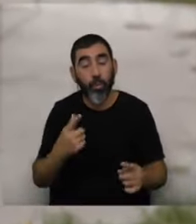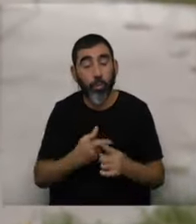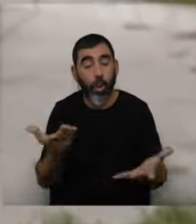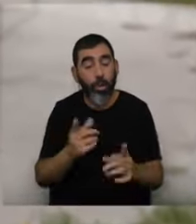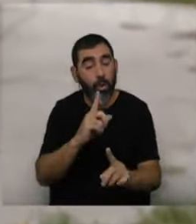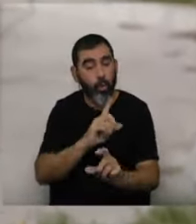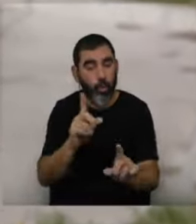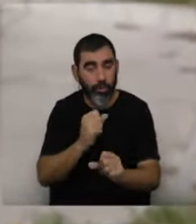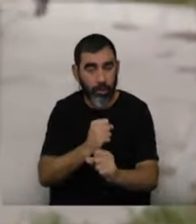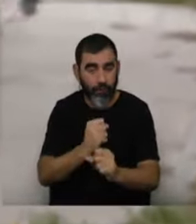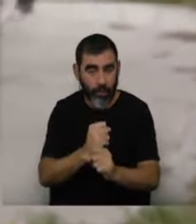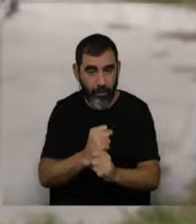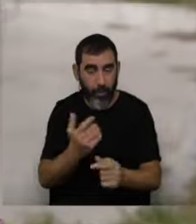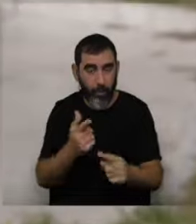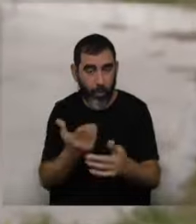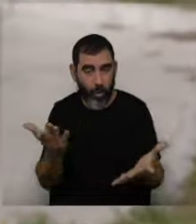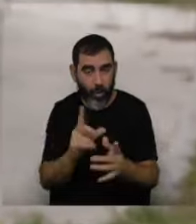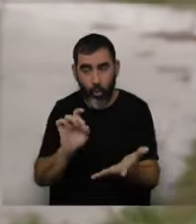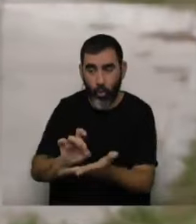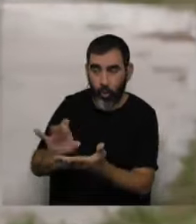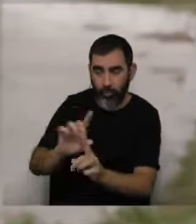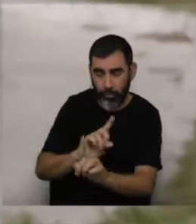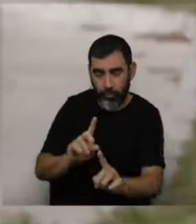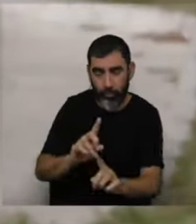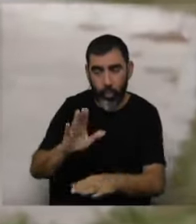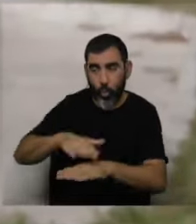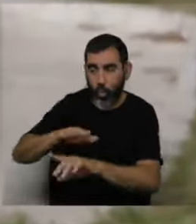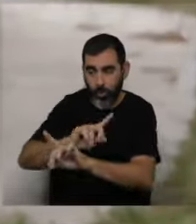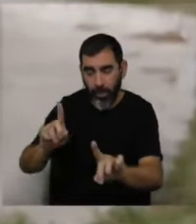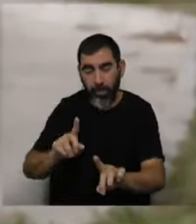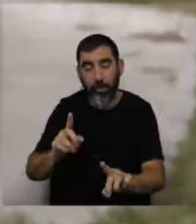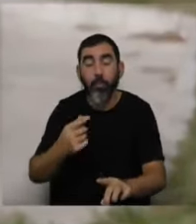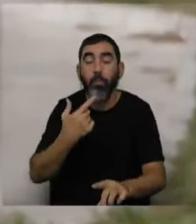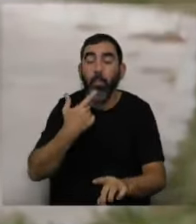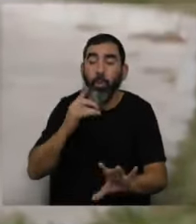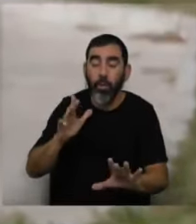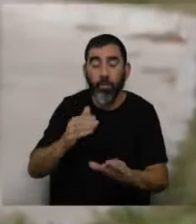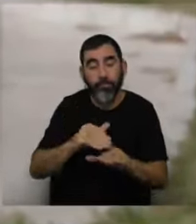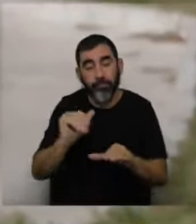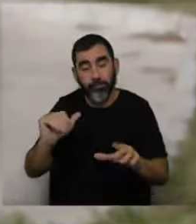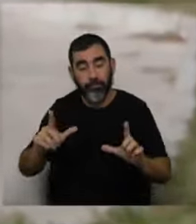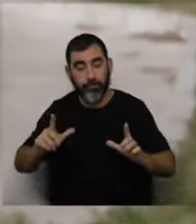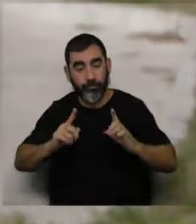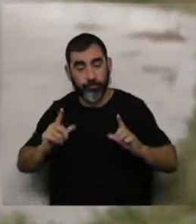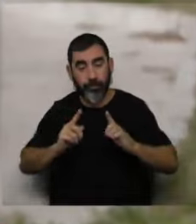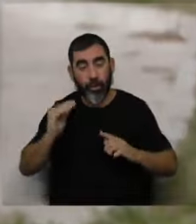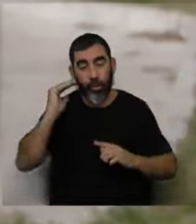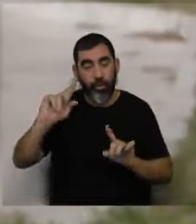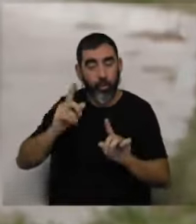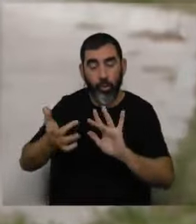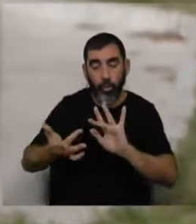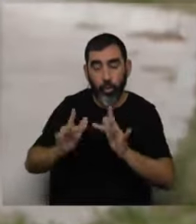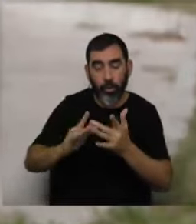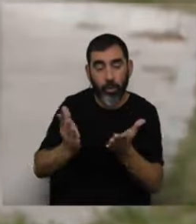manera preventiva es decir No no es que se establece su culpabilidad a priori sino que ante una denuncia de este carácter se intenta que el docente no mantenga